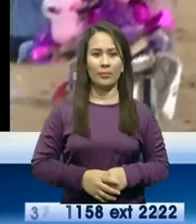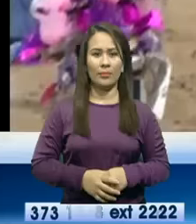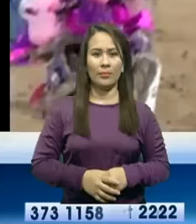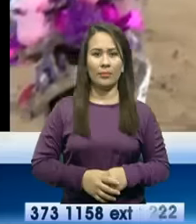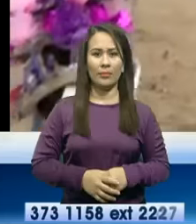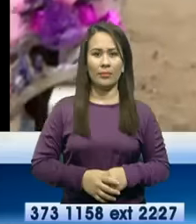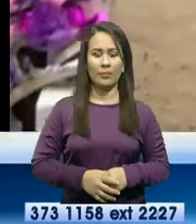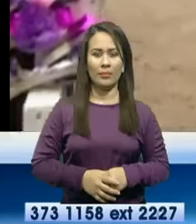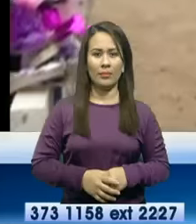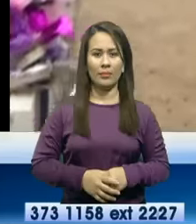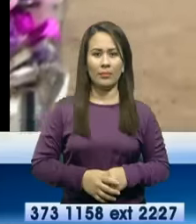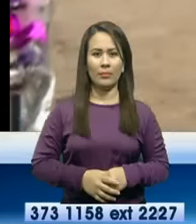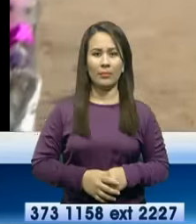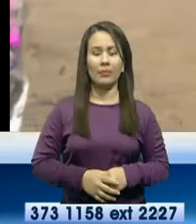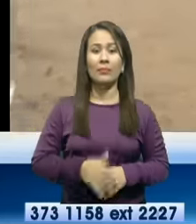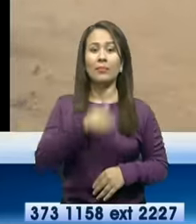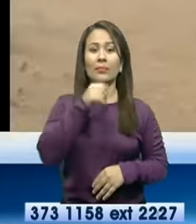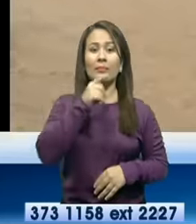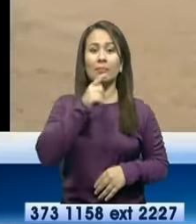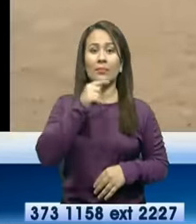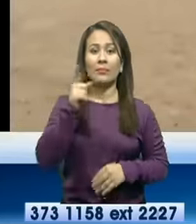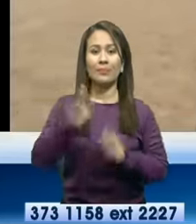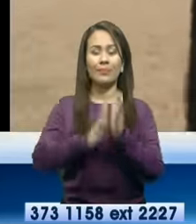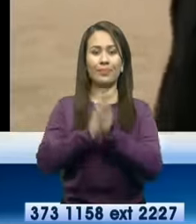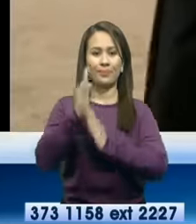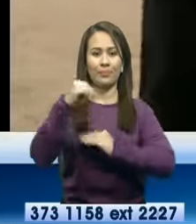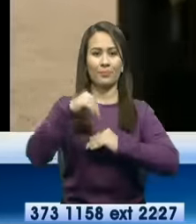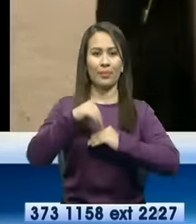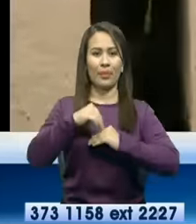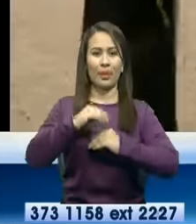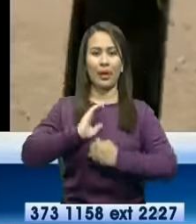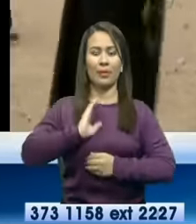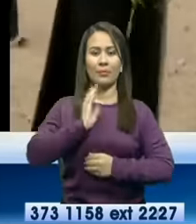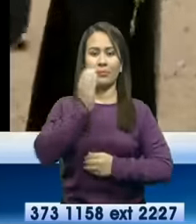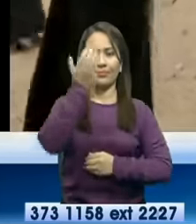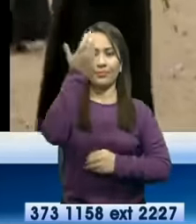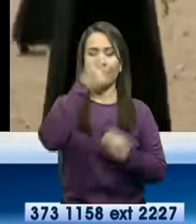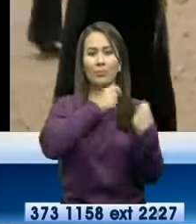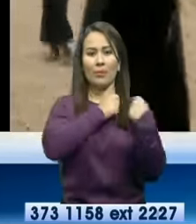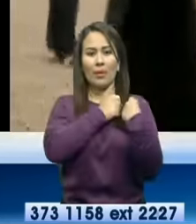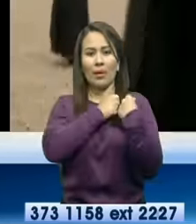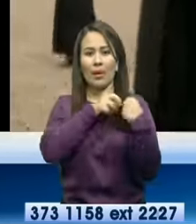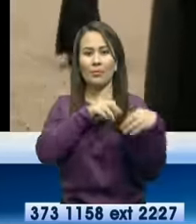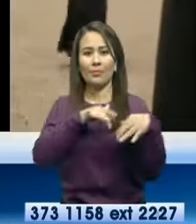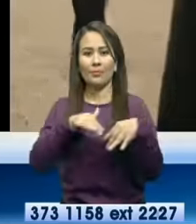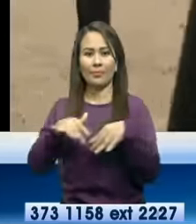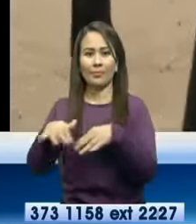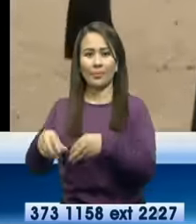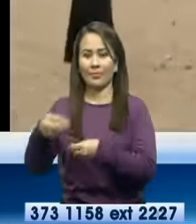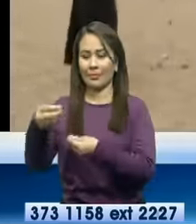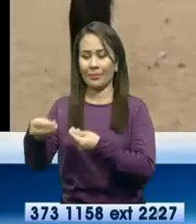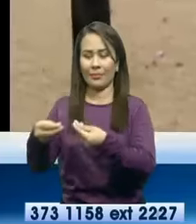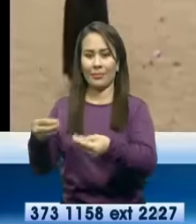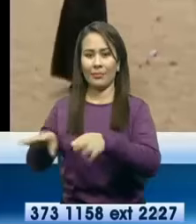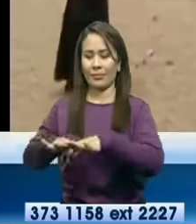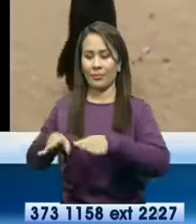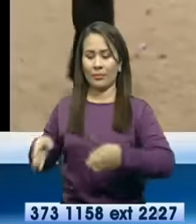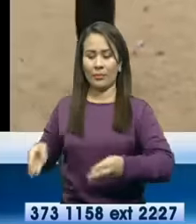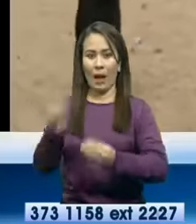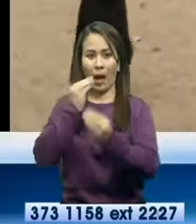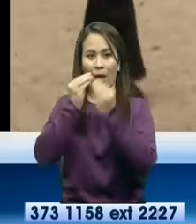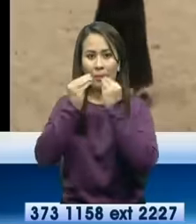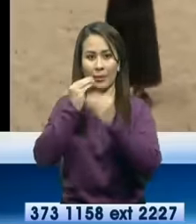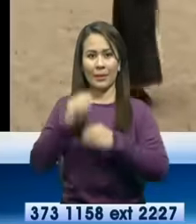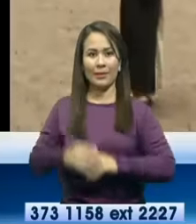Digna de ti, que se convierta para nosotros en el cuerpo y la sangre de tu amado Hijo Jesucristo, Señor nuestro, el cual,